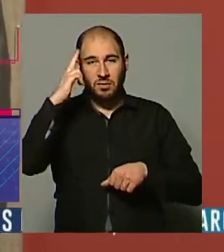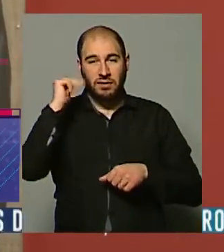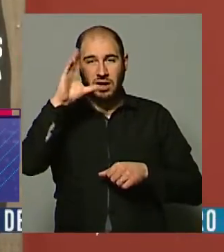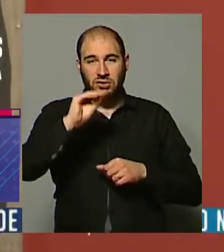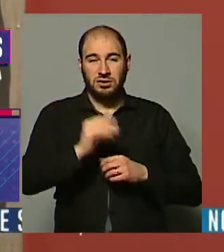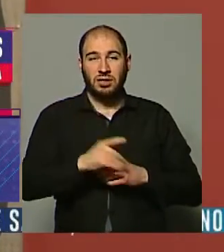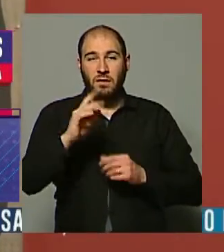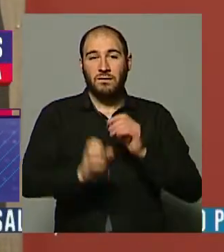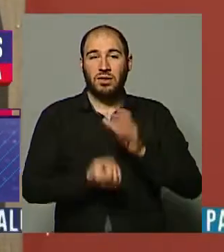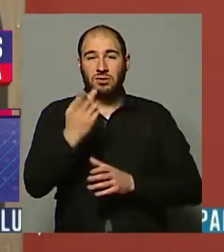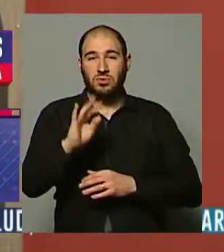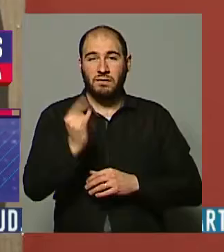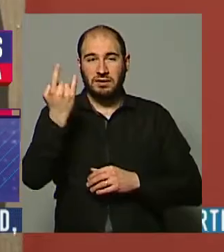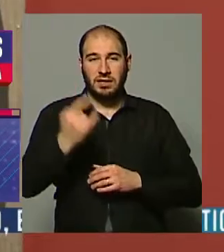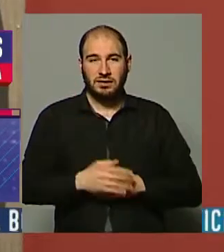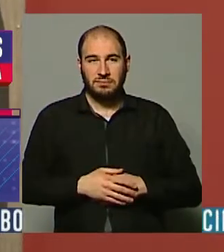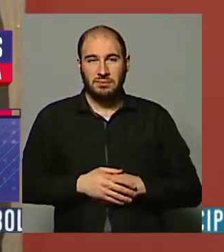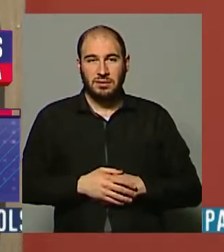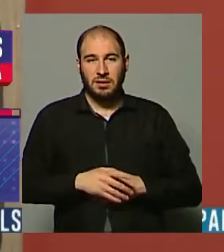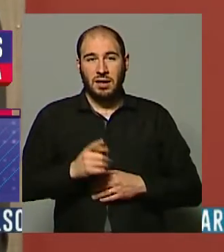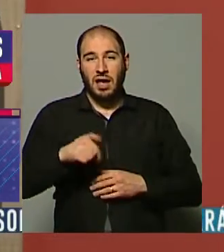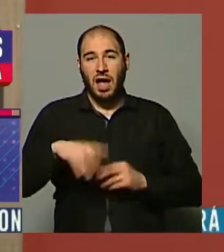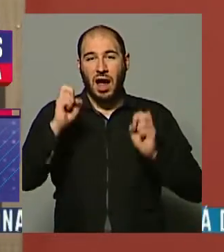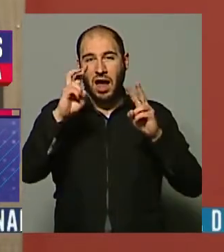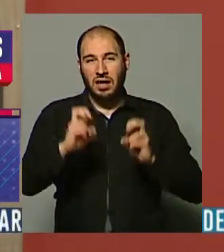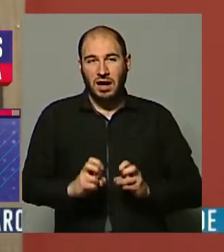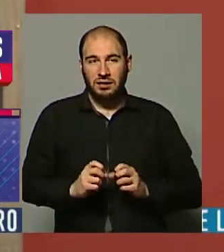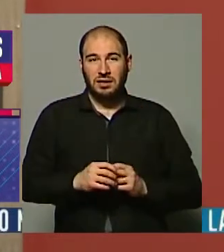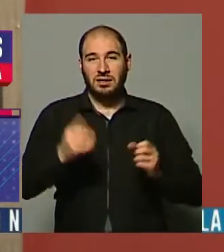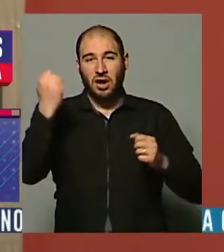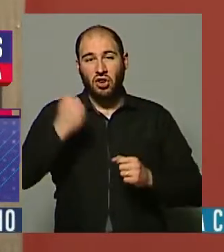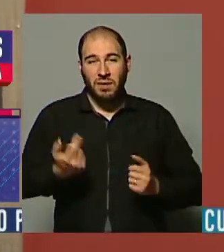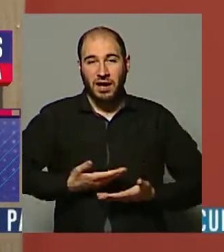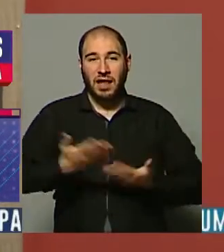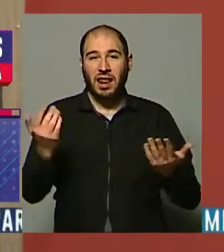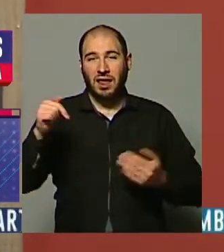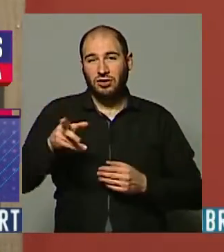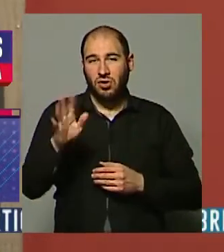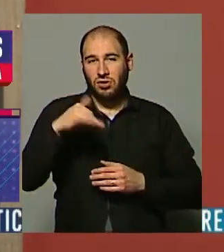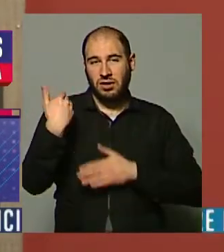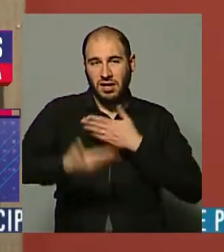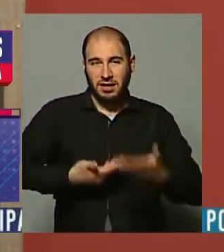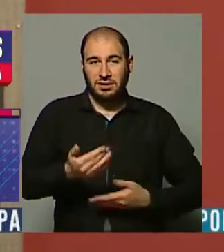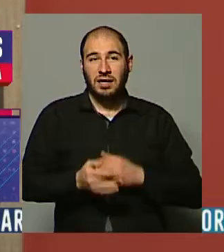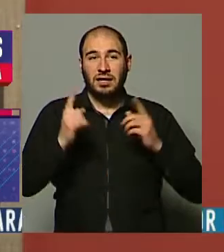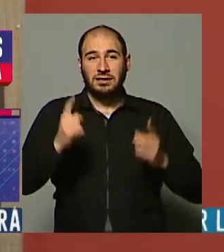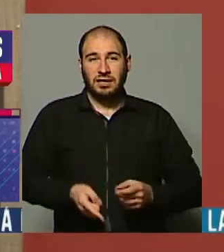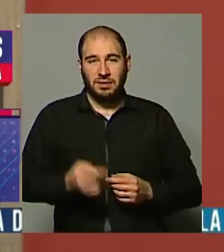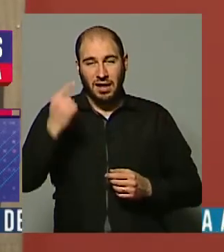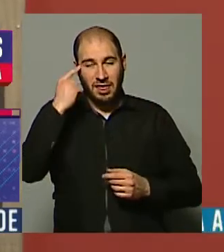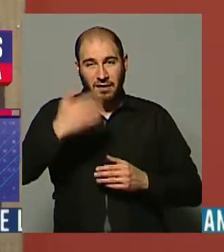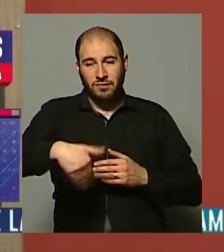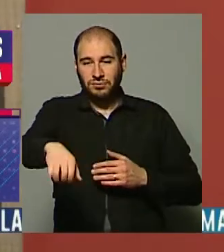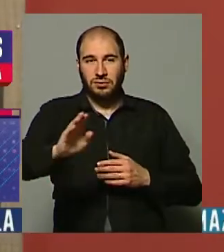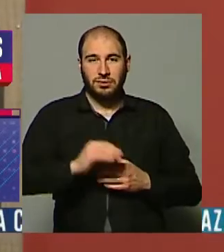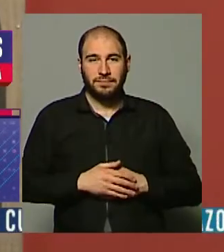horas en la Fundación Universitas, tratando y analizando un poco la macroeconomía que estamos viviendo día a día y fundamentalmente las perspectivas a lo que